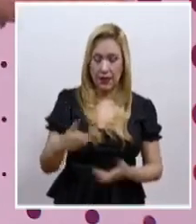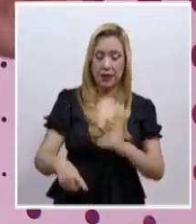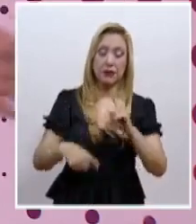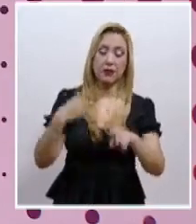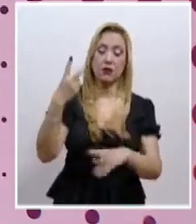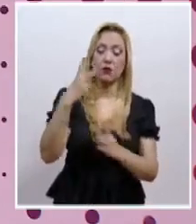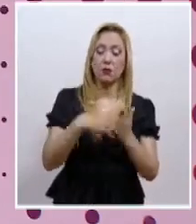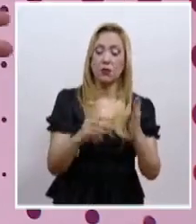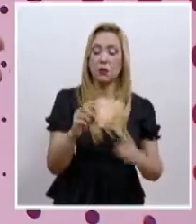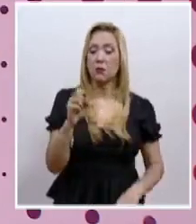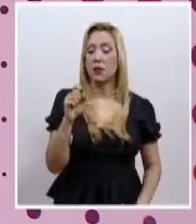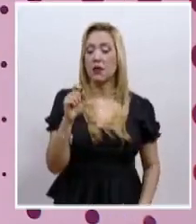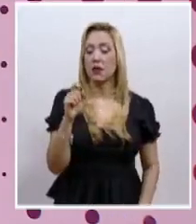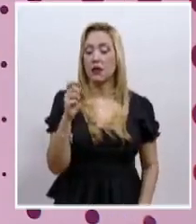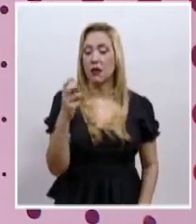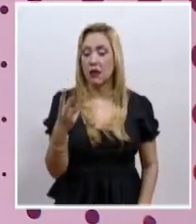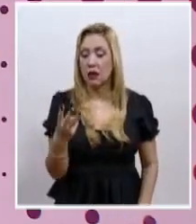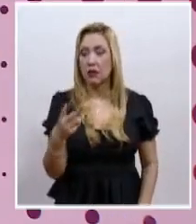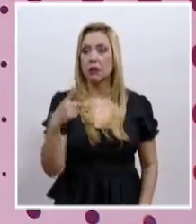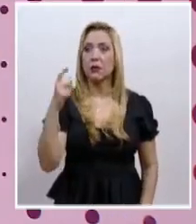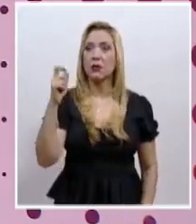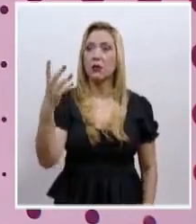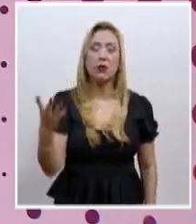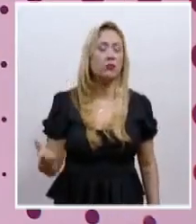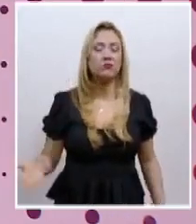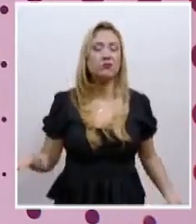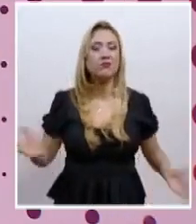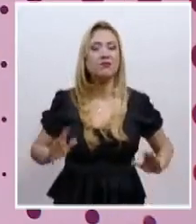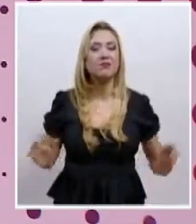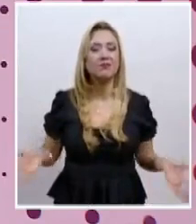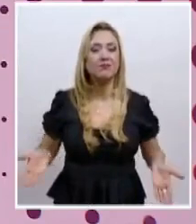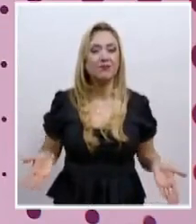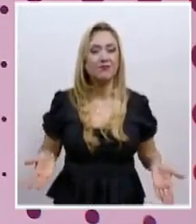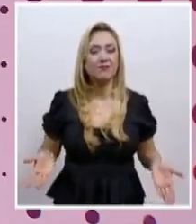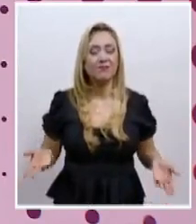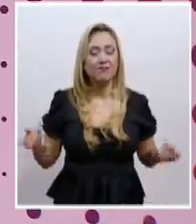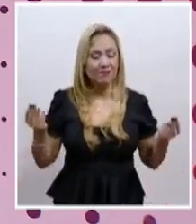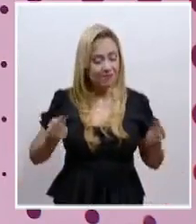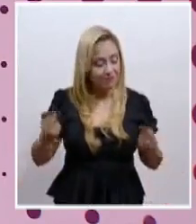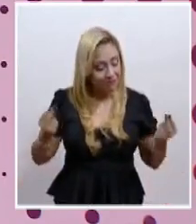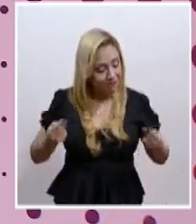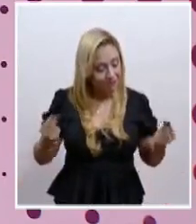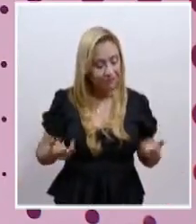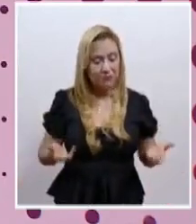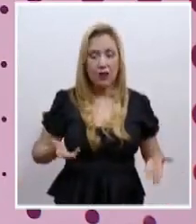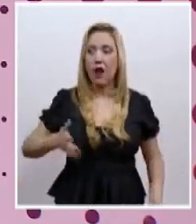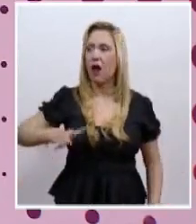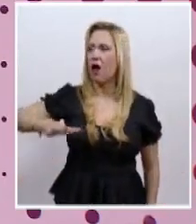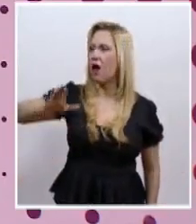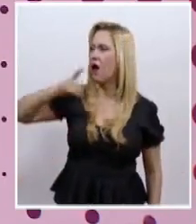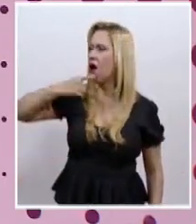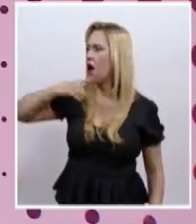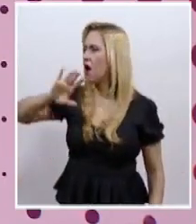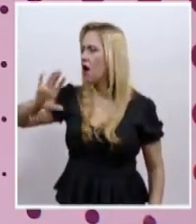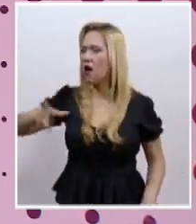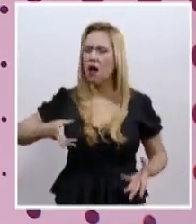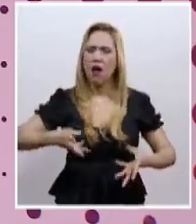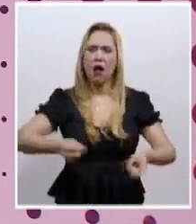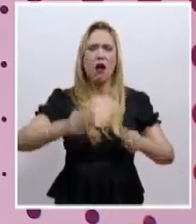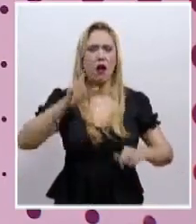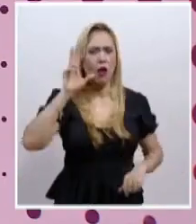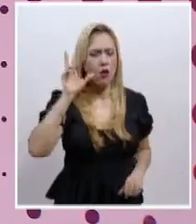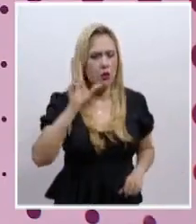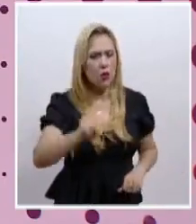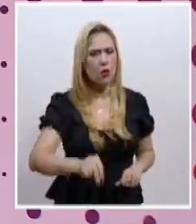administración, no la hay todavía con esa fuerza que decíamos, si bien hay un interés de decir no se debe despilfarrar el